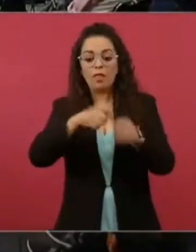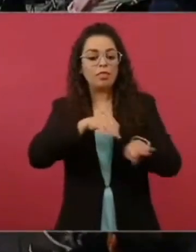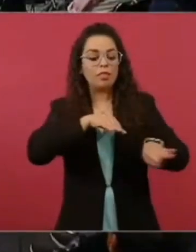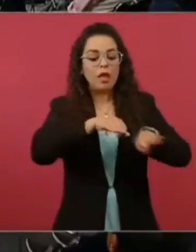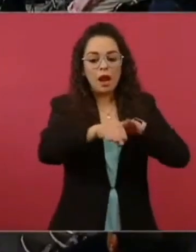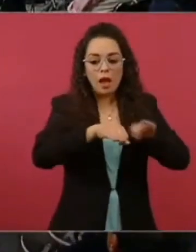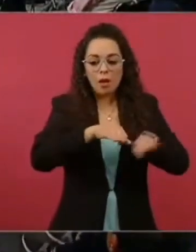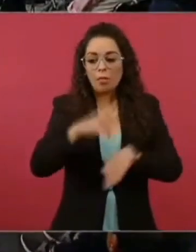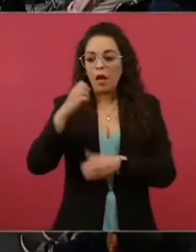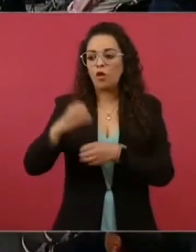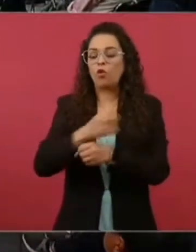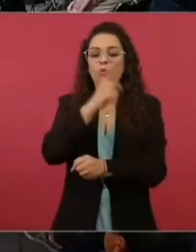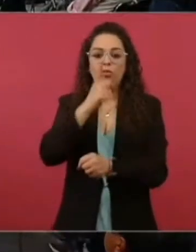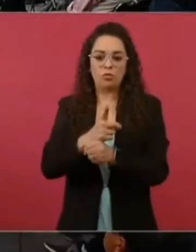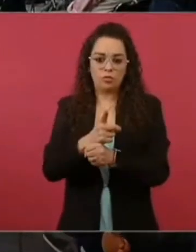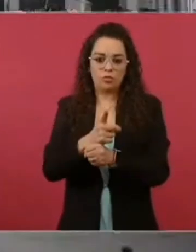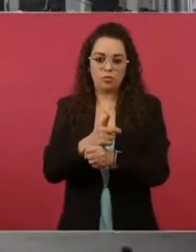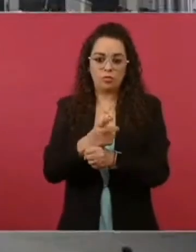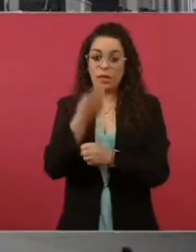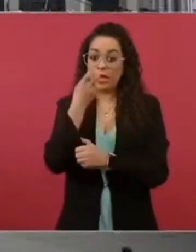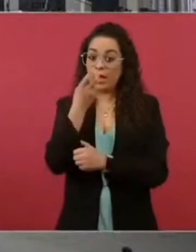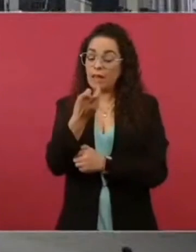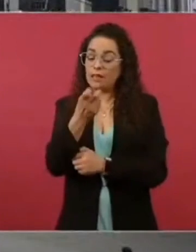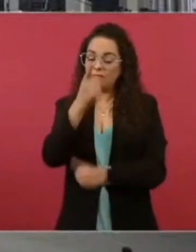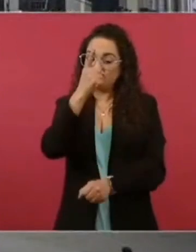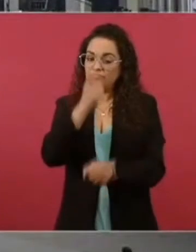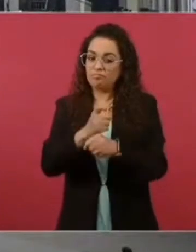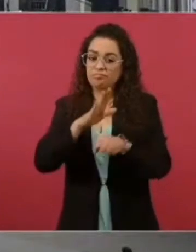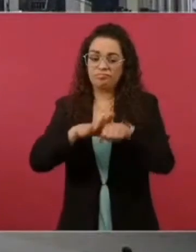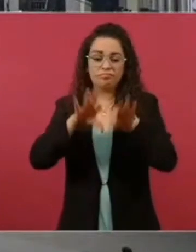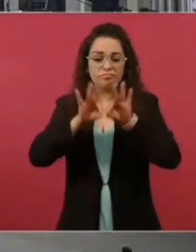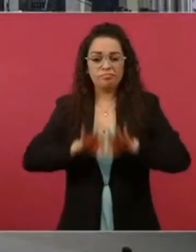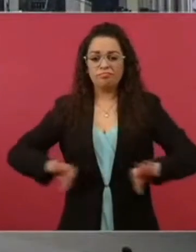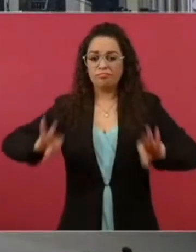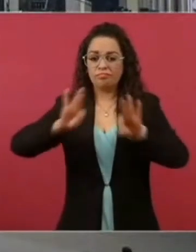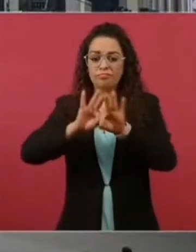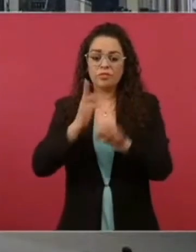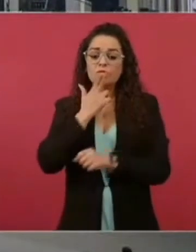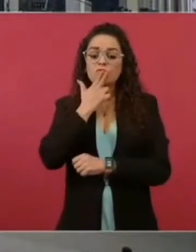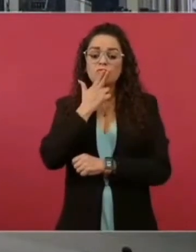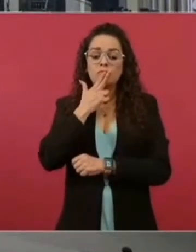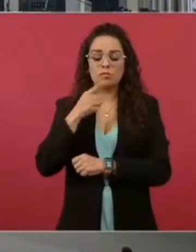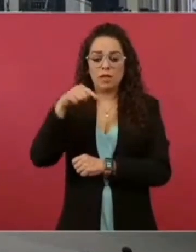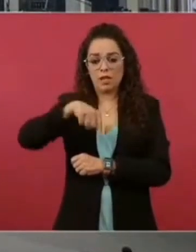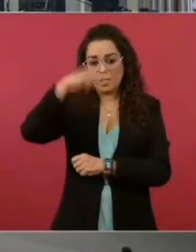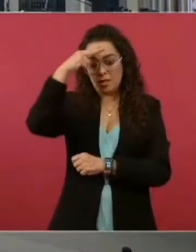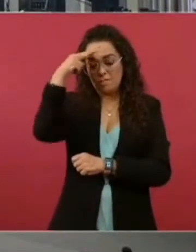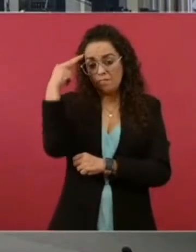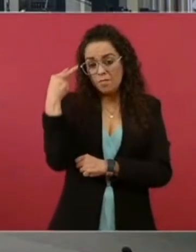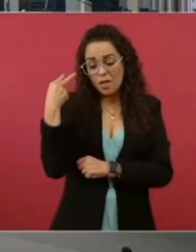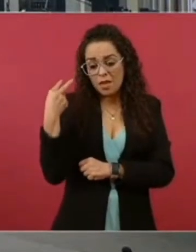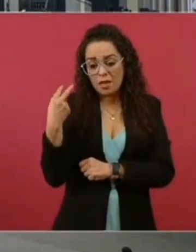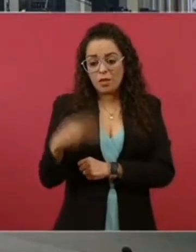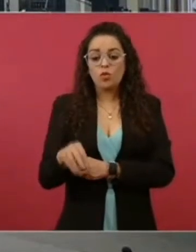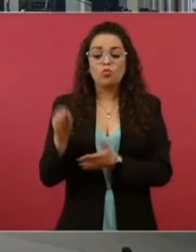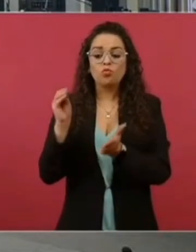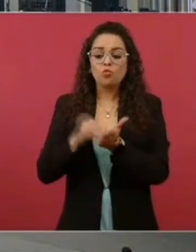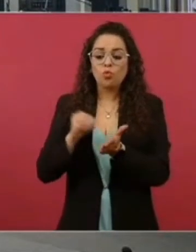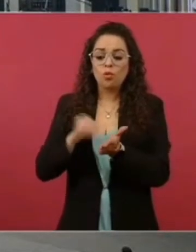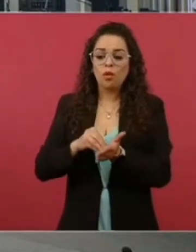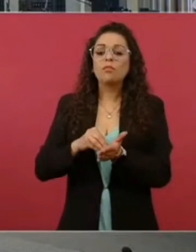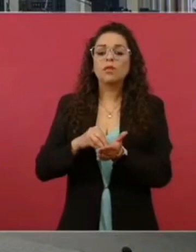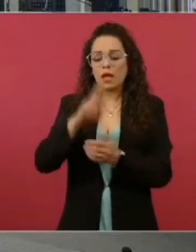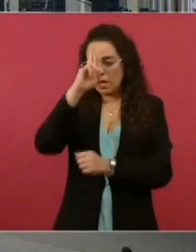Más lo que dije, que es importantísimo, el México profundo, nuestras